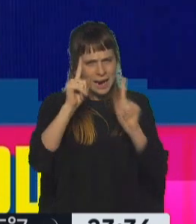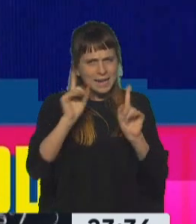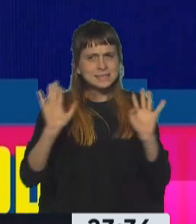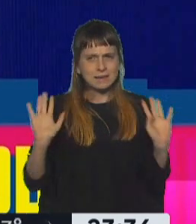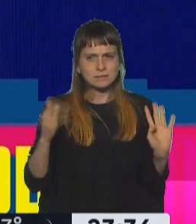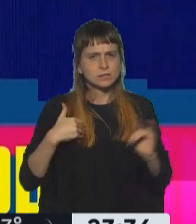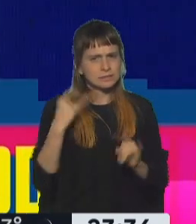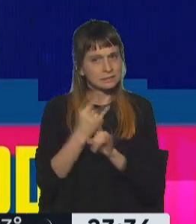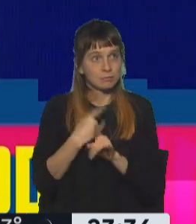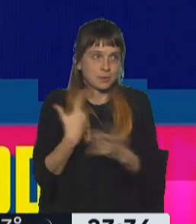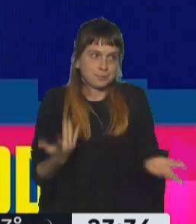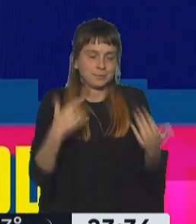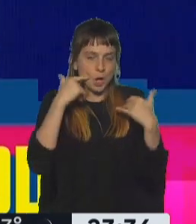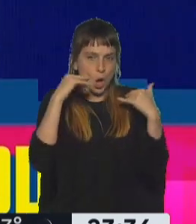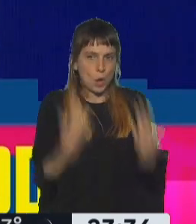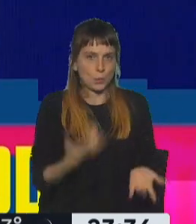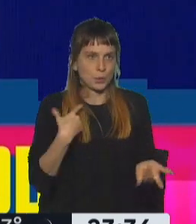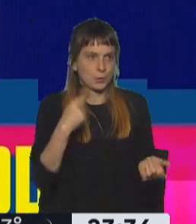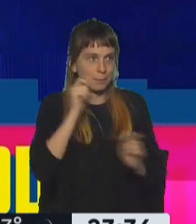imagínate. ¿Cómo no pensar